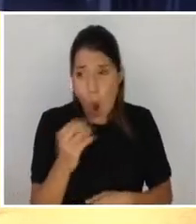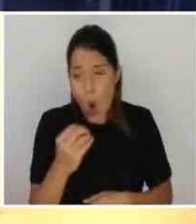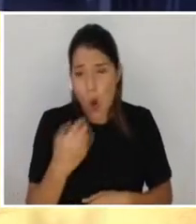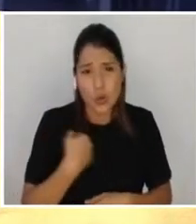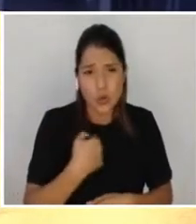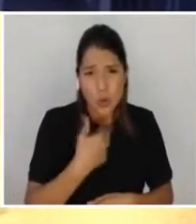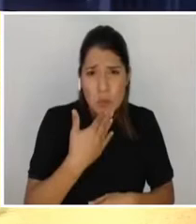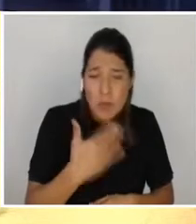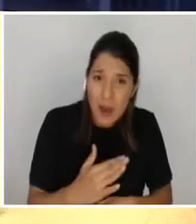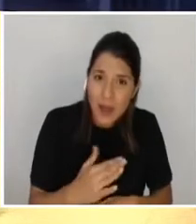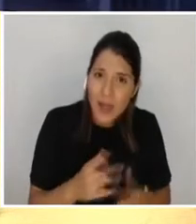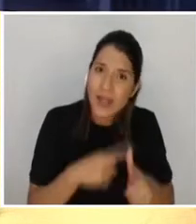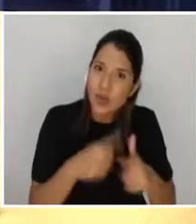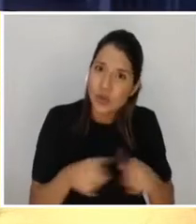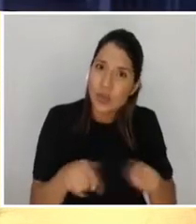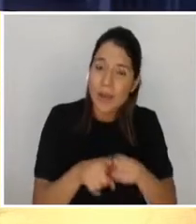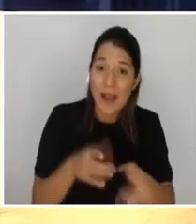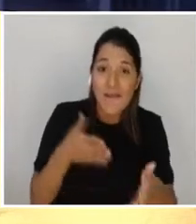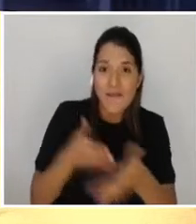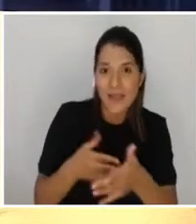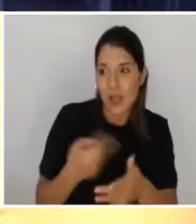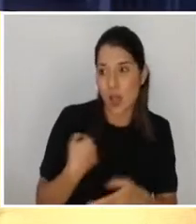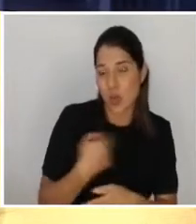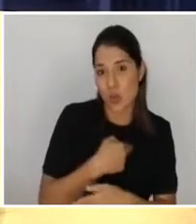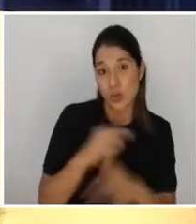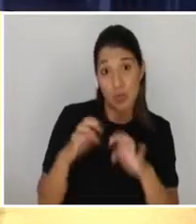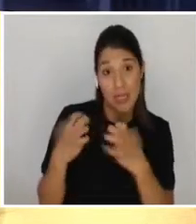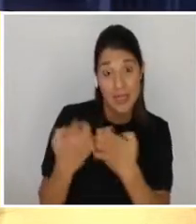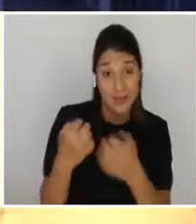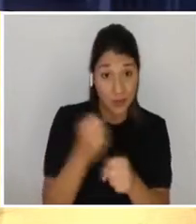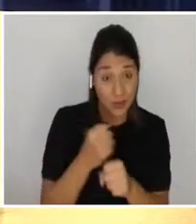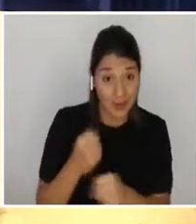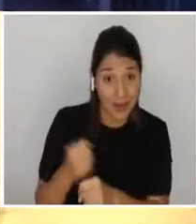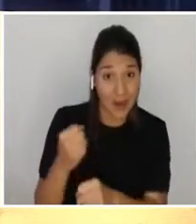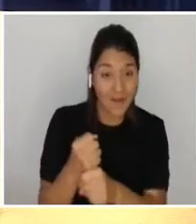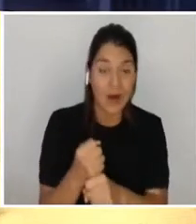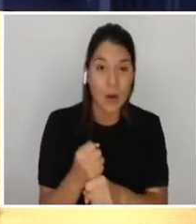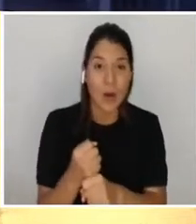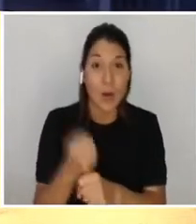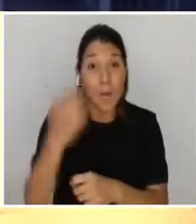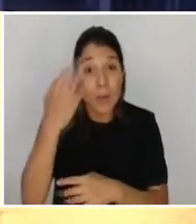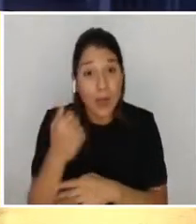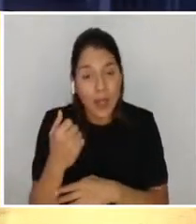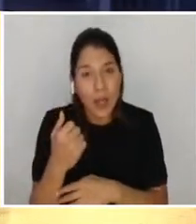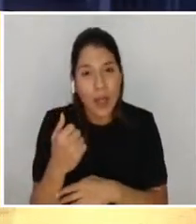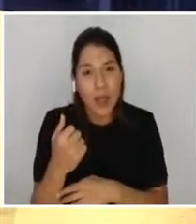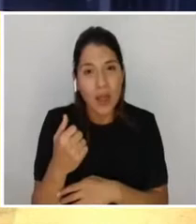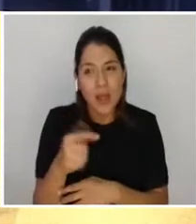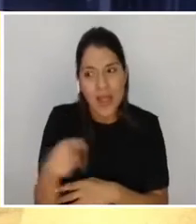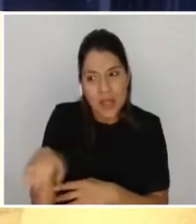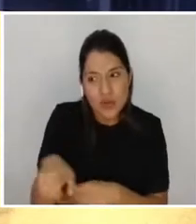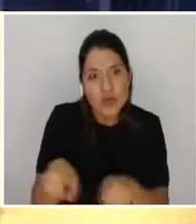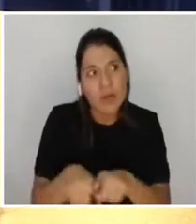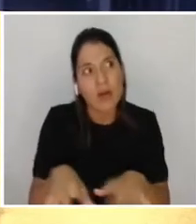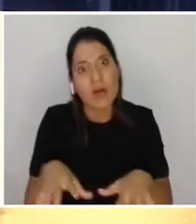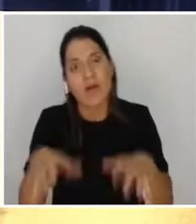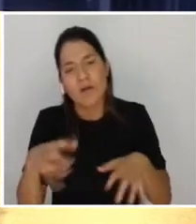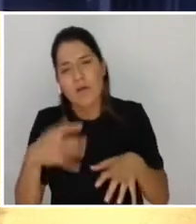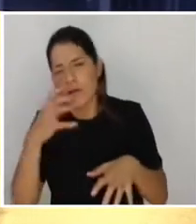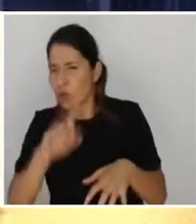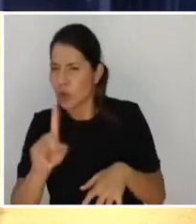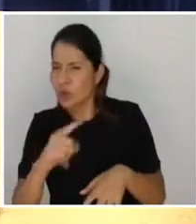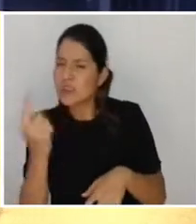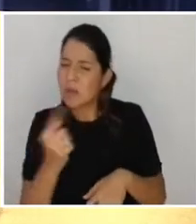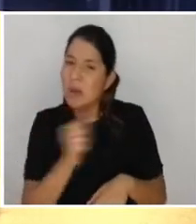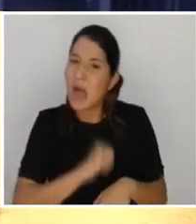también dañar a nuestro equipo, ¿verdad? Porque los demás se van a ofuscar y demás, sino que siempre tener una actitud positiva,